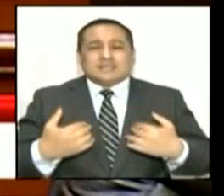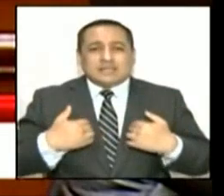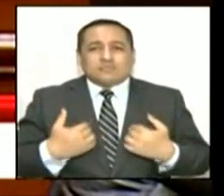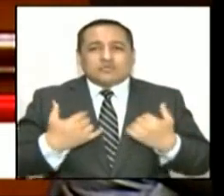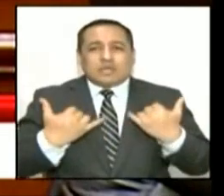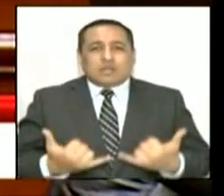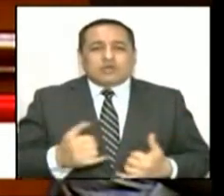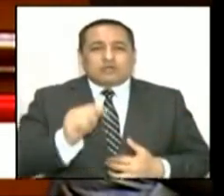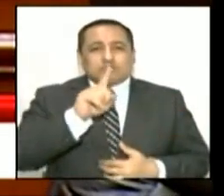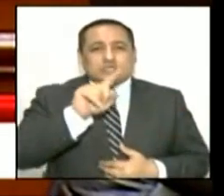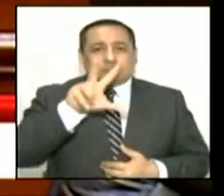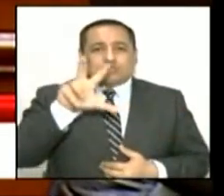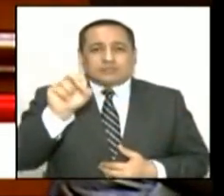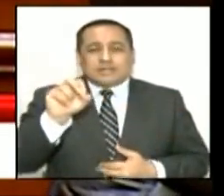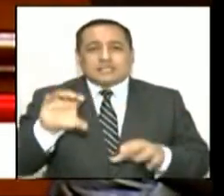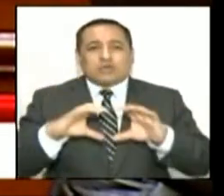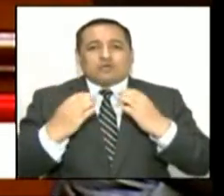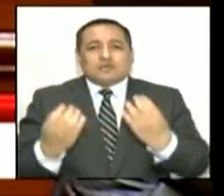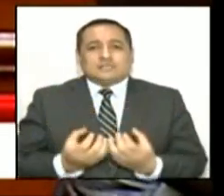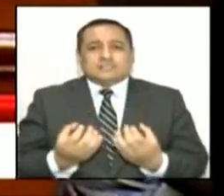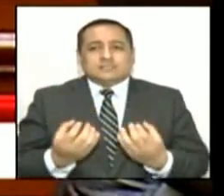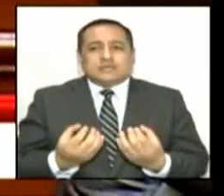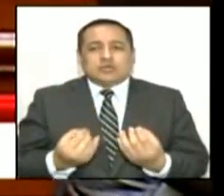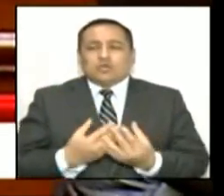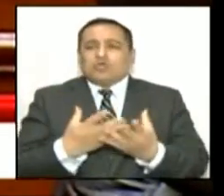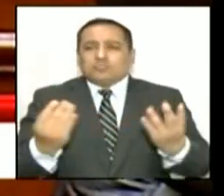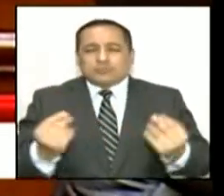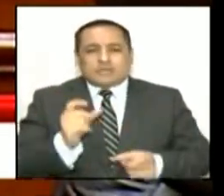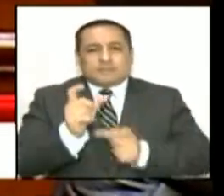los 130 congresistas con toda la